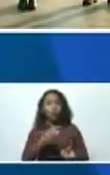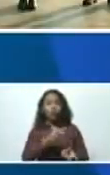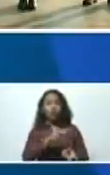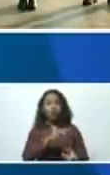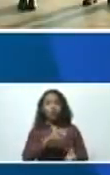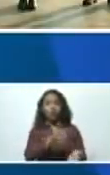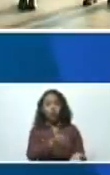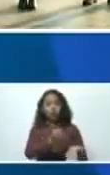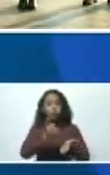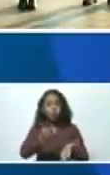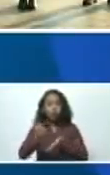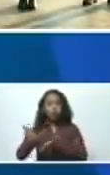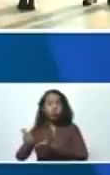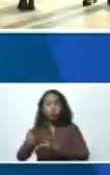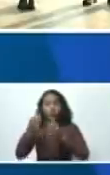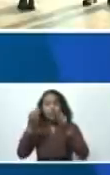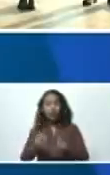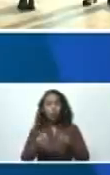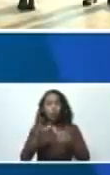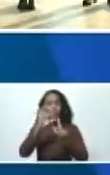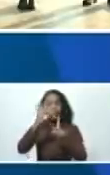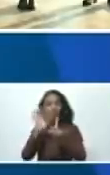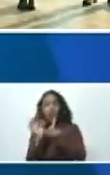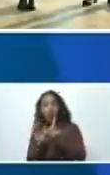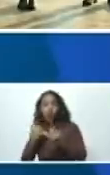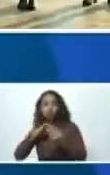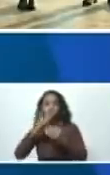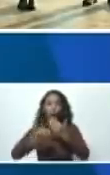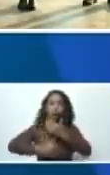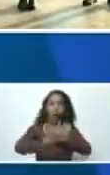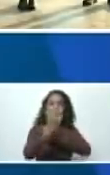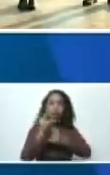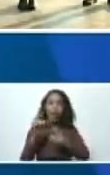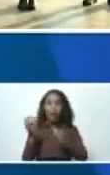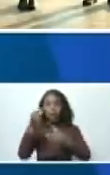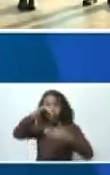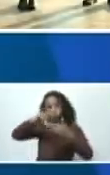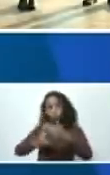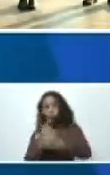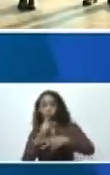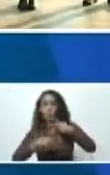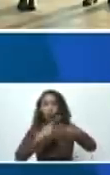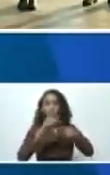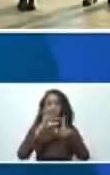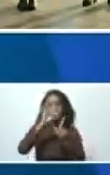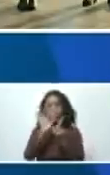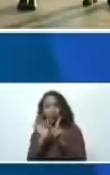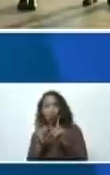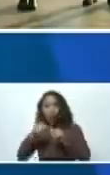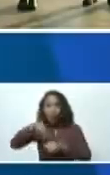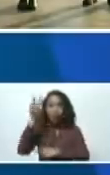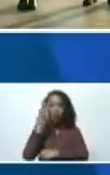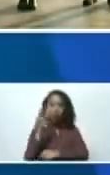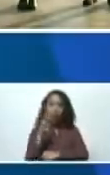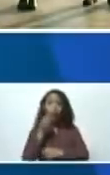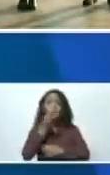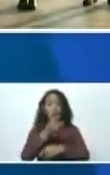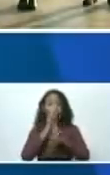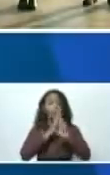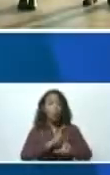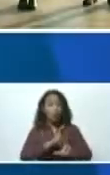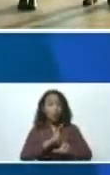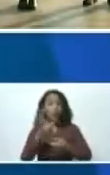trigo. Ya estamos nosotros avanzando en siembra y producción de trigo en Venezuela, con buenos